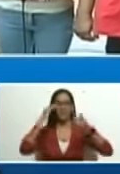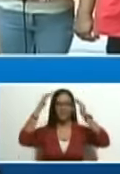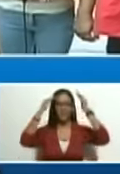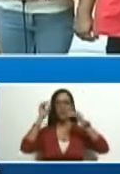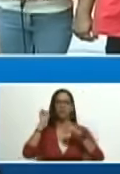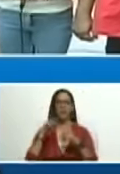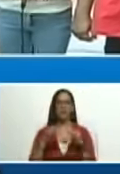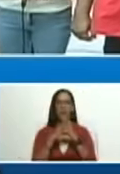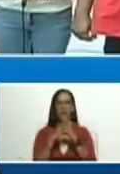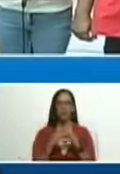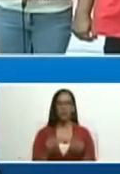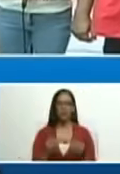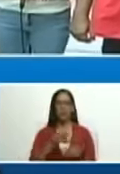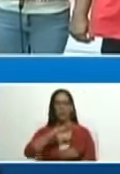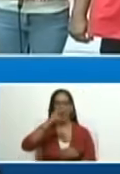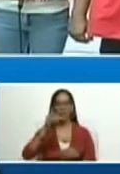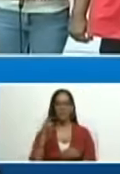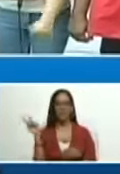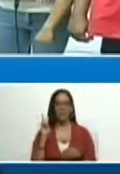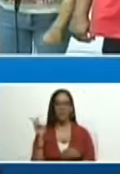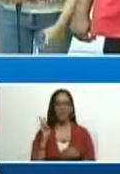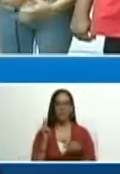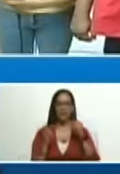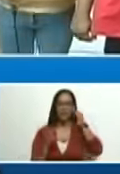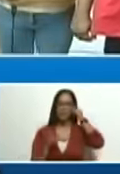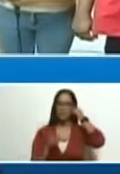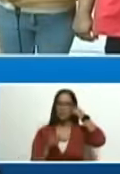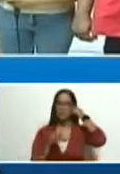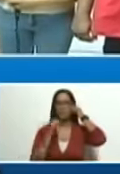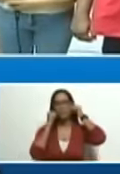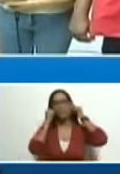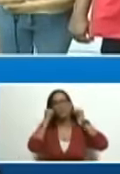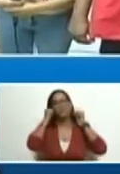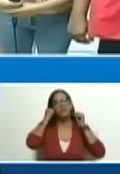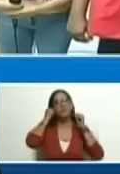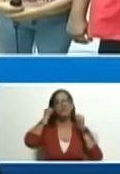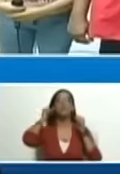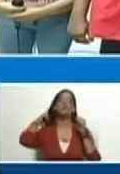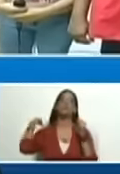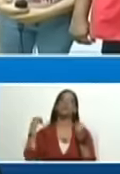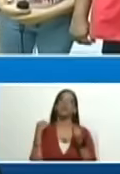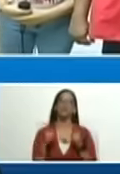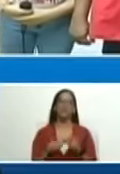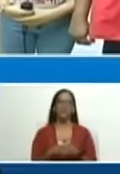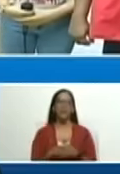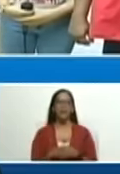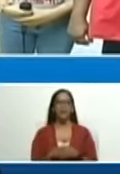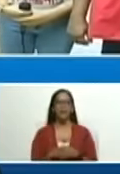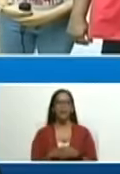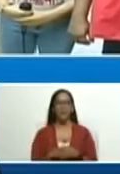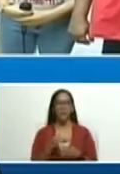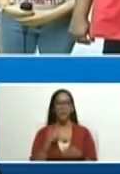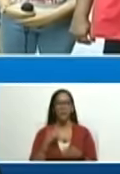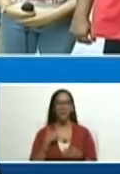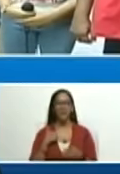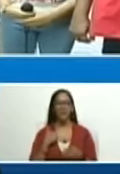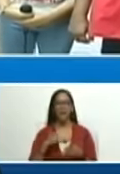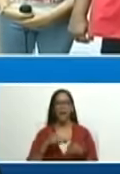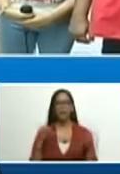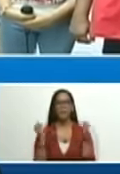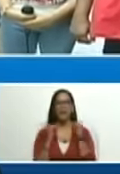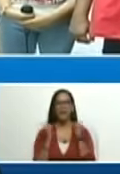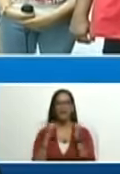Gerardo, a todos los Andes venezolanos. Aproveche y me saludas a Mérida, al sur del lago, a